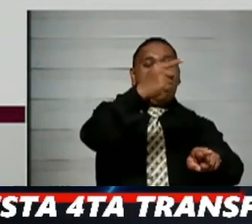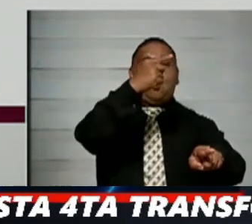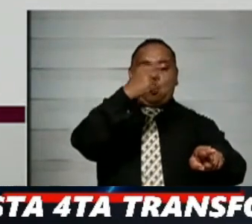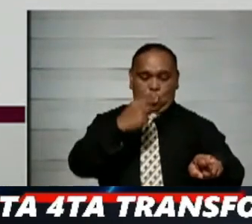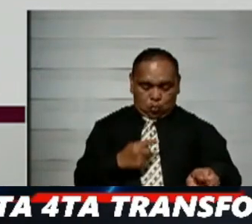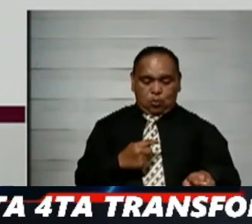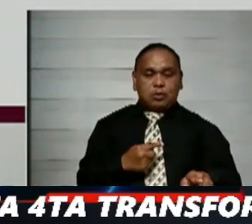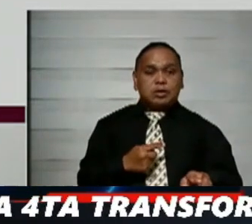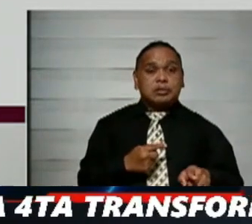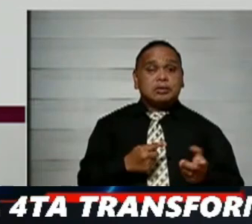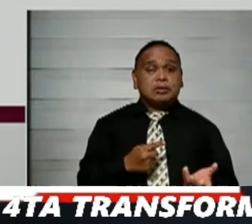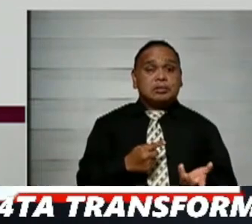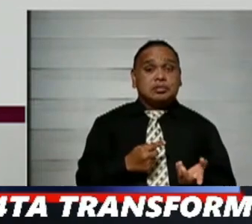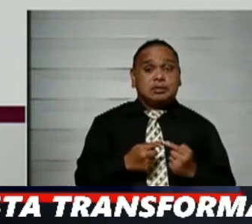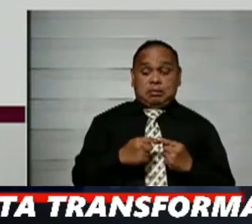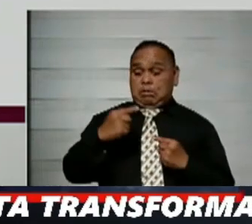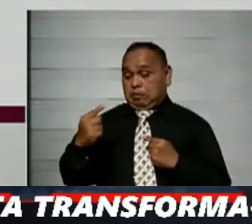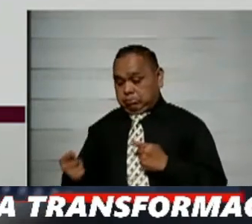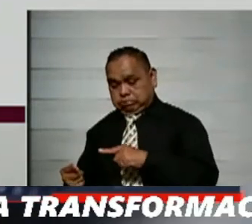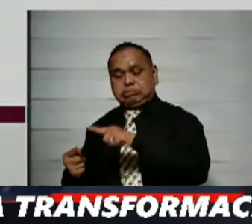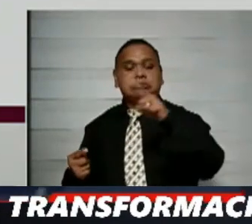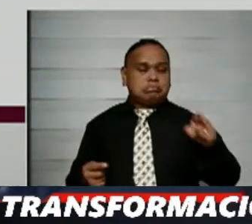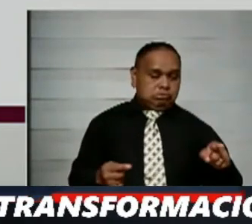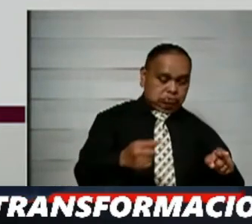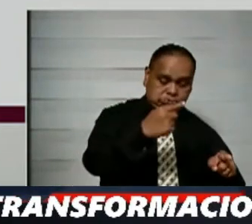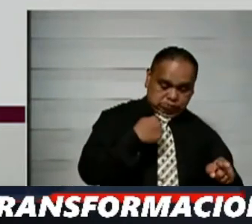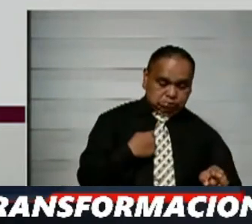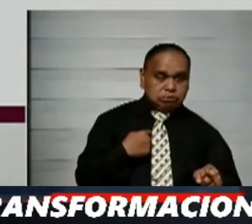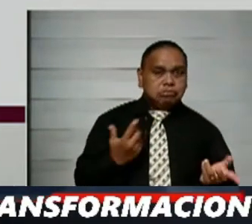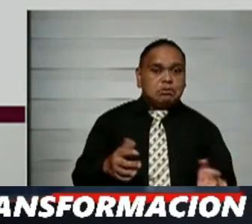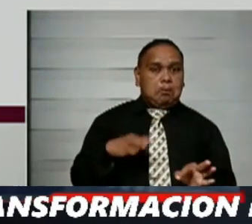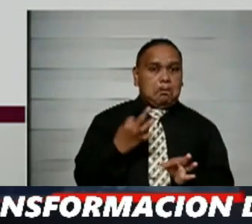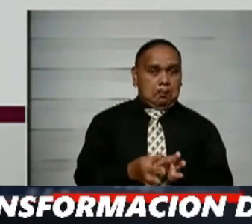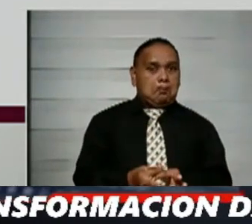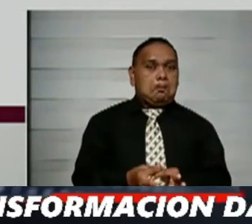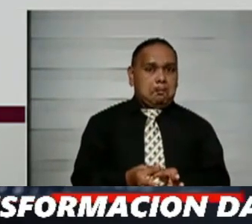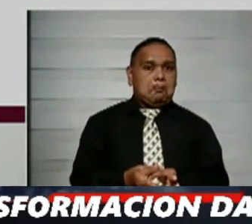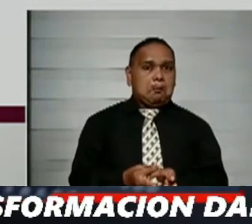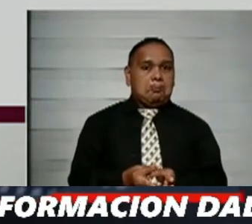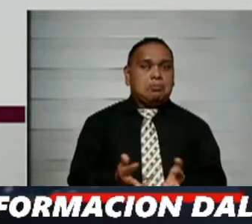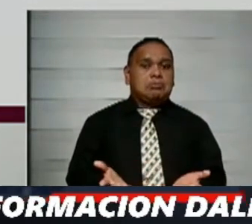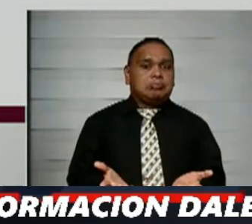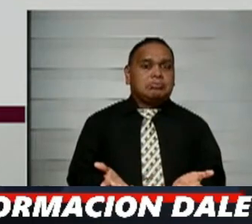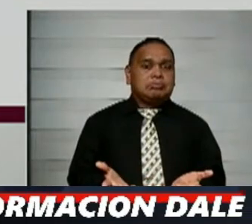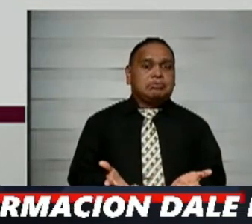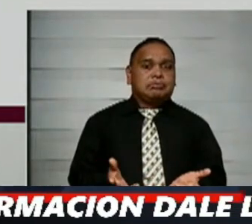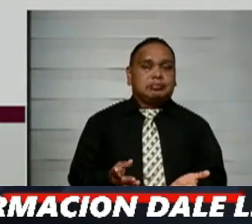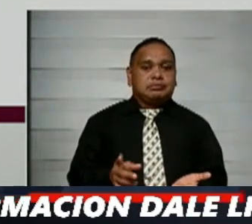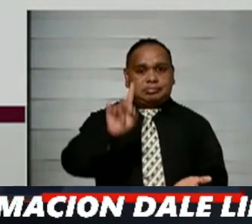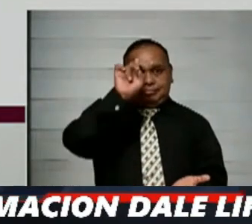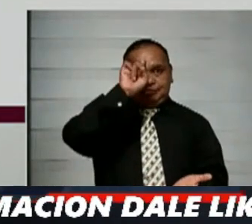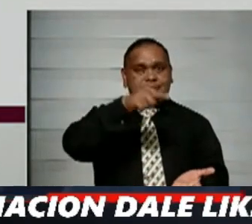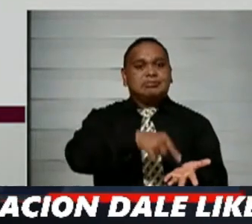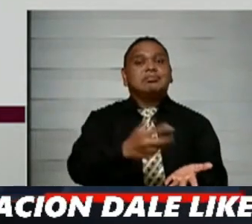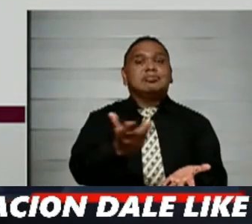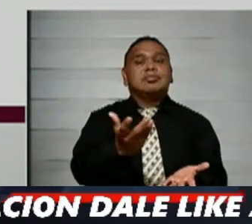a Emilio. Entonces, sí. Pues es así, redondito, todo está perfecto. Entonces, yo no creo que en los Estados Unidos no se